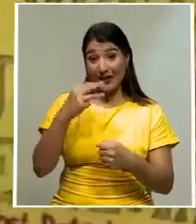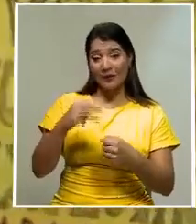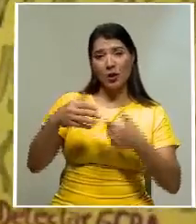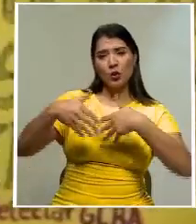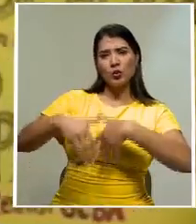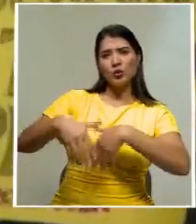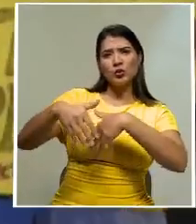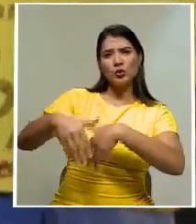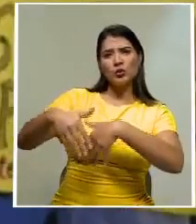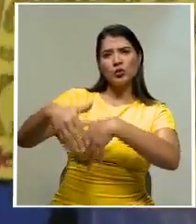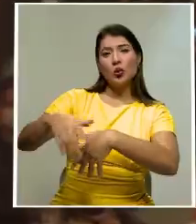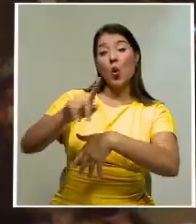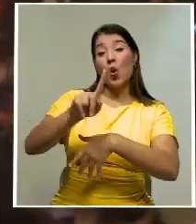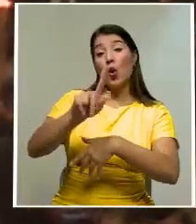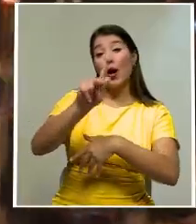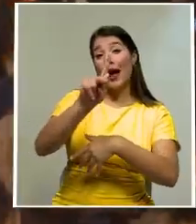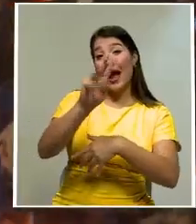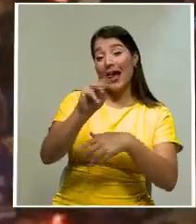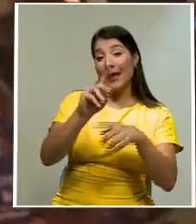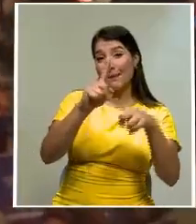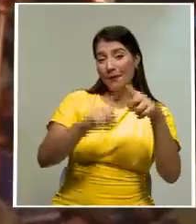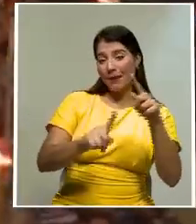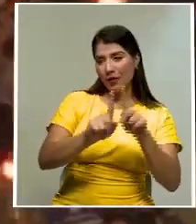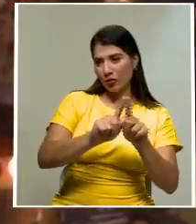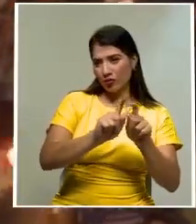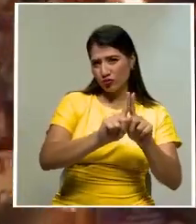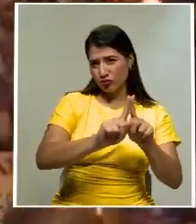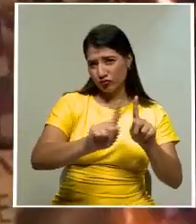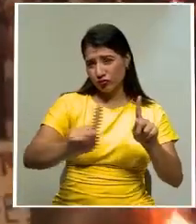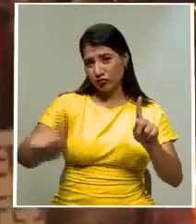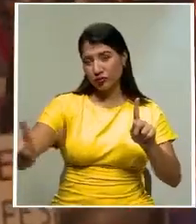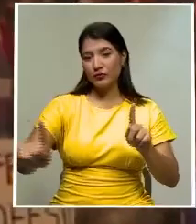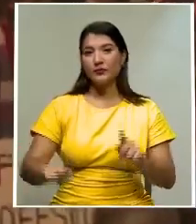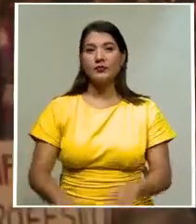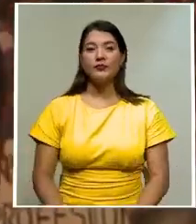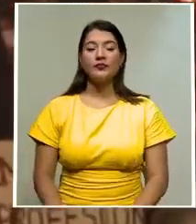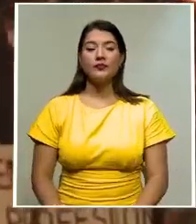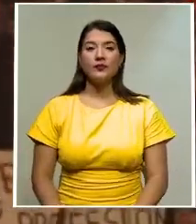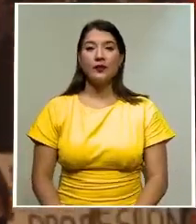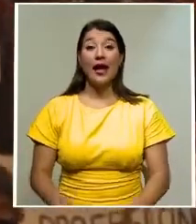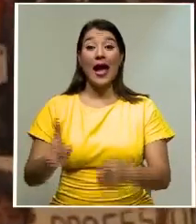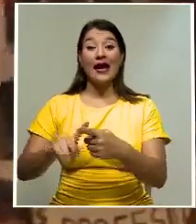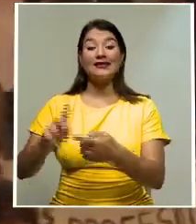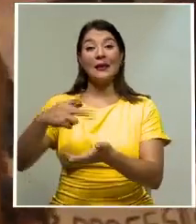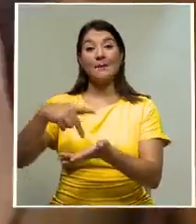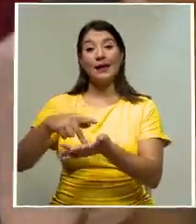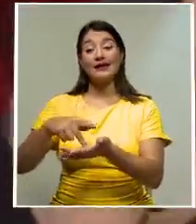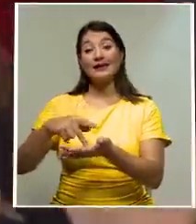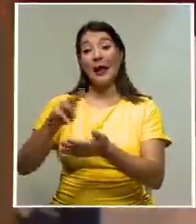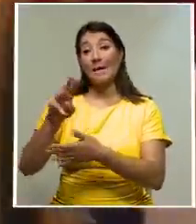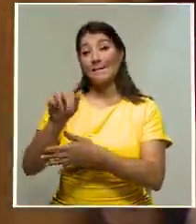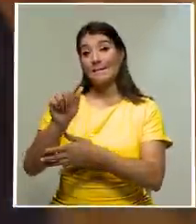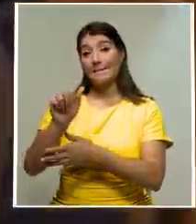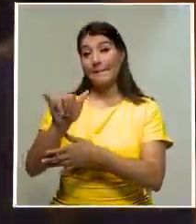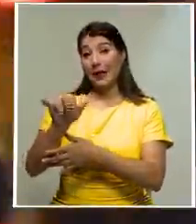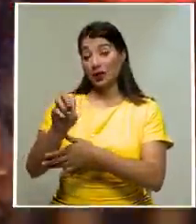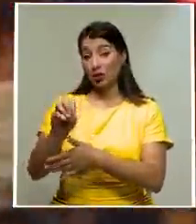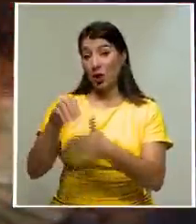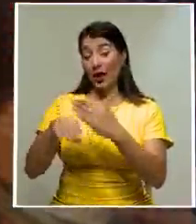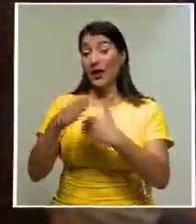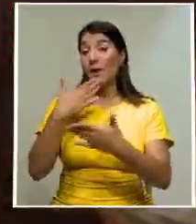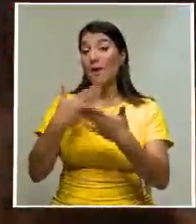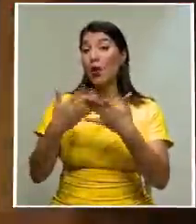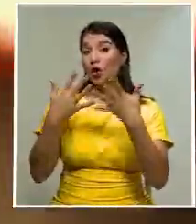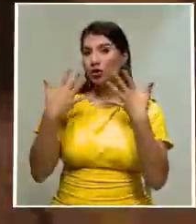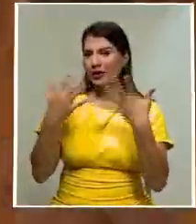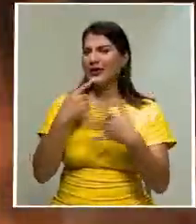del 1,5 kilómetros que separa el Congreso de la Nación y la histórica Plaza de Mayo en Buenos Aires. Los manifestantes denunciaron que el